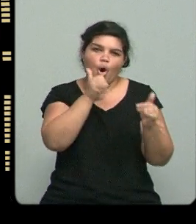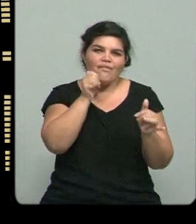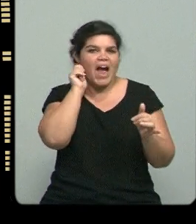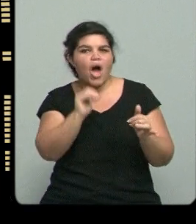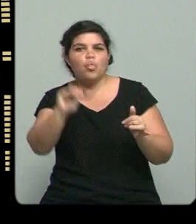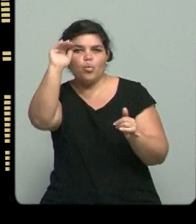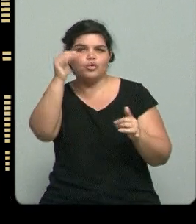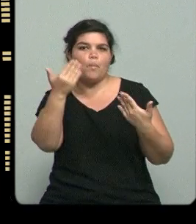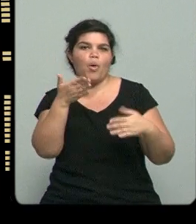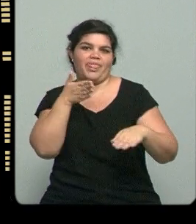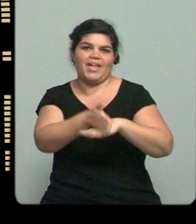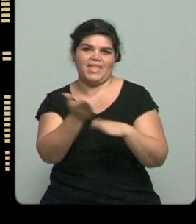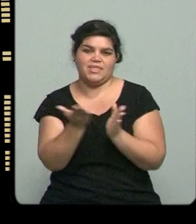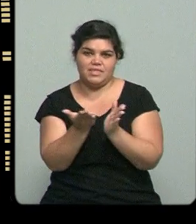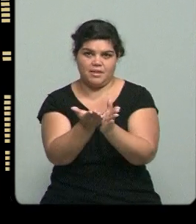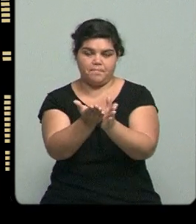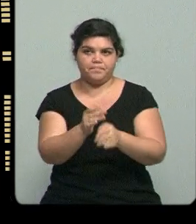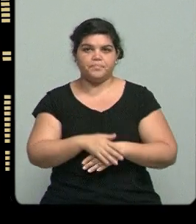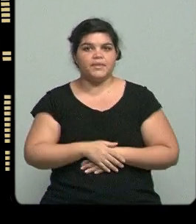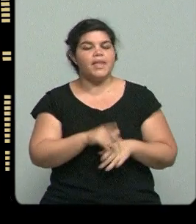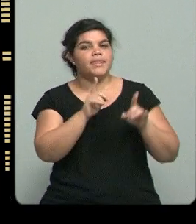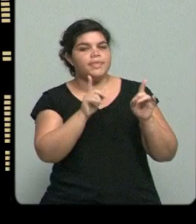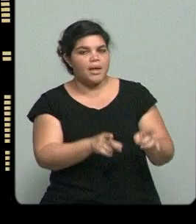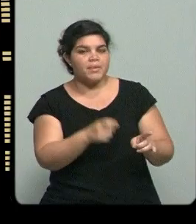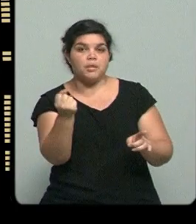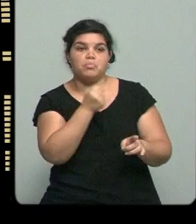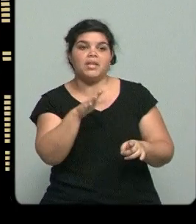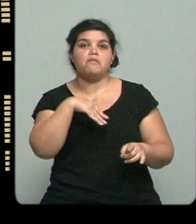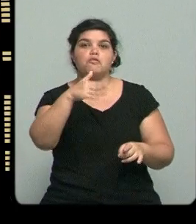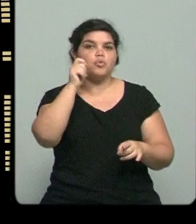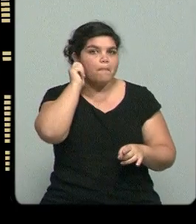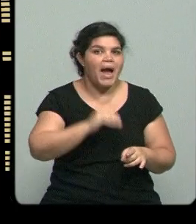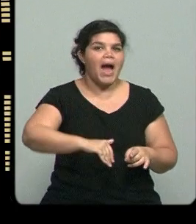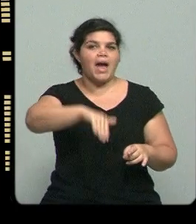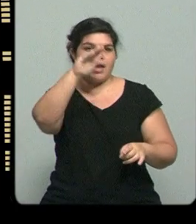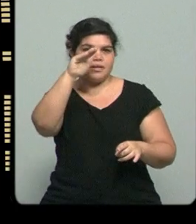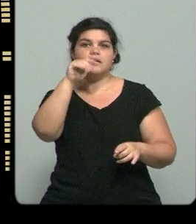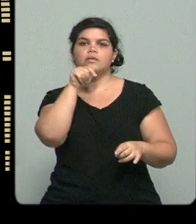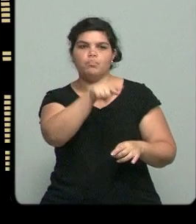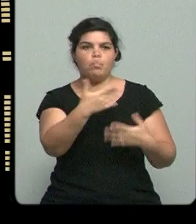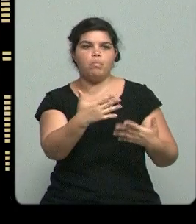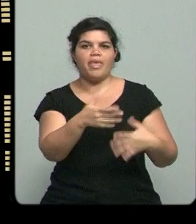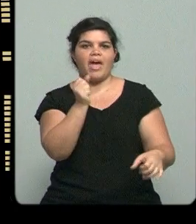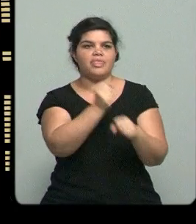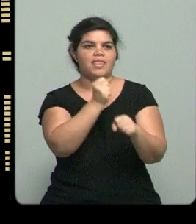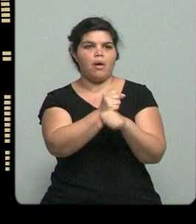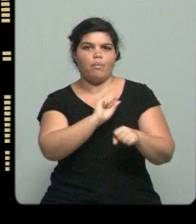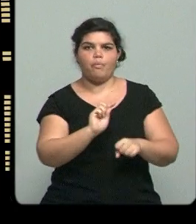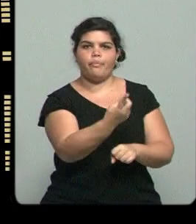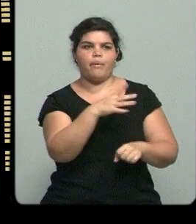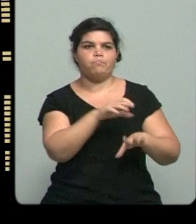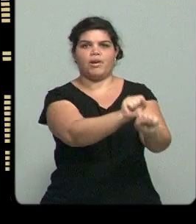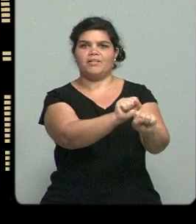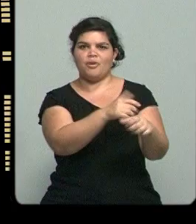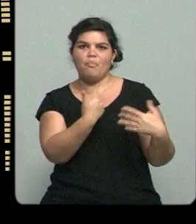adultos. Sobre todo porque es fundamental también para después una salida laboral, para esa independencia que quieren lograr y que a veces la misma sociedad, le